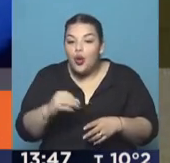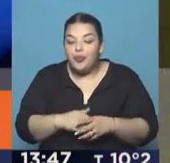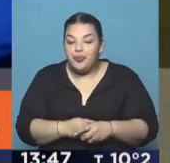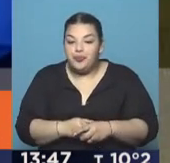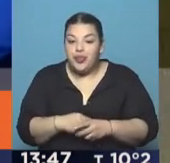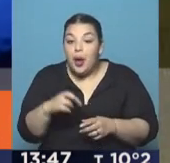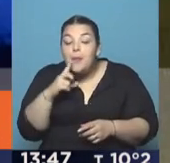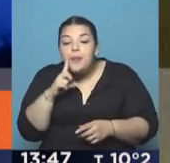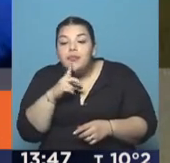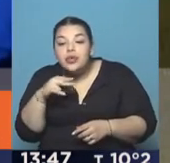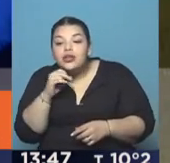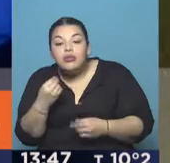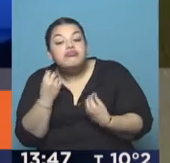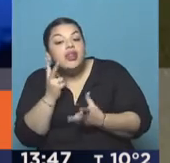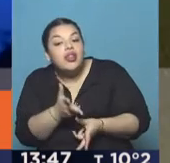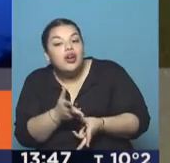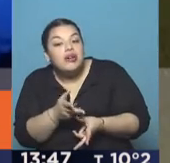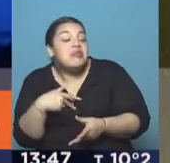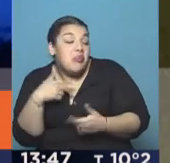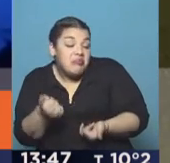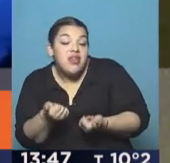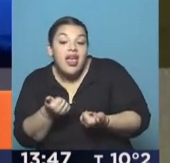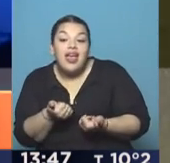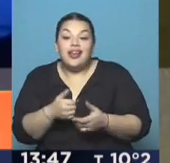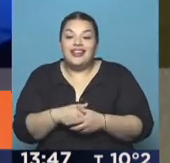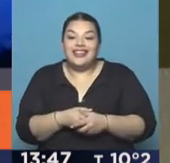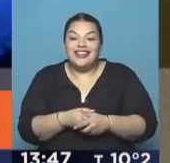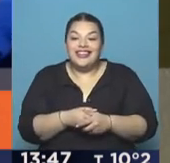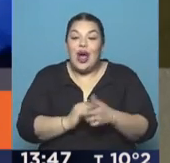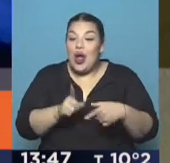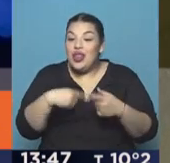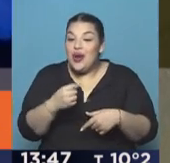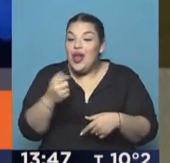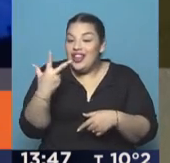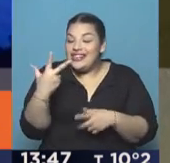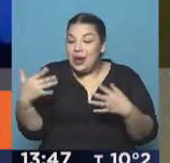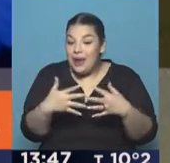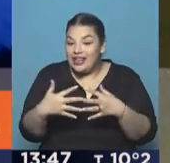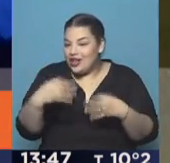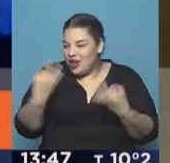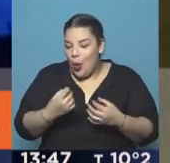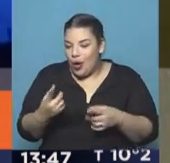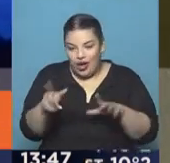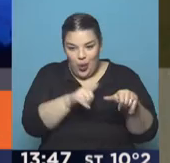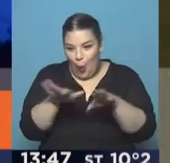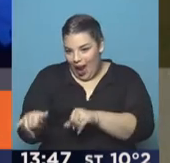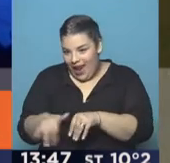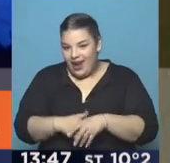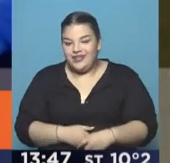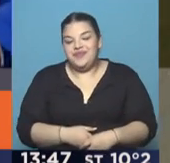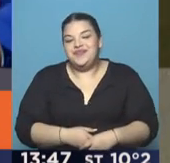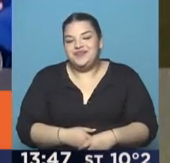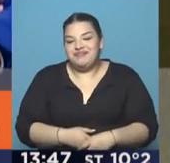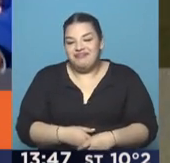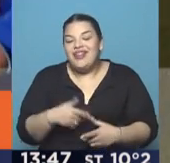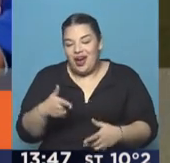¿Pinto qué te dijo? No, bien. Dice, si llegamos al tercer partido, vamos a un empate. Dice, si llegamos clasificados. No, buena